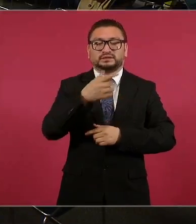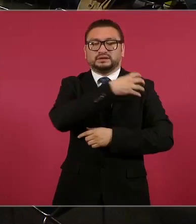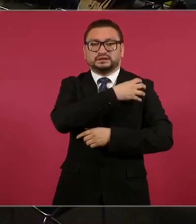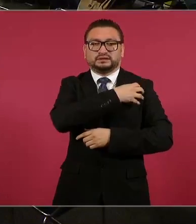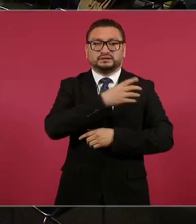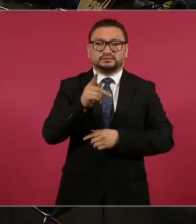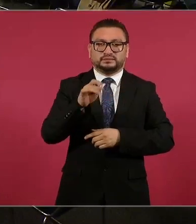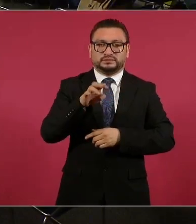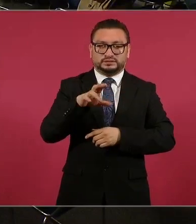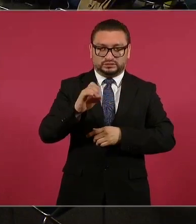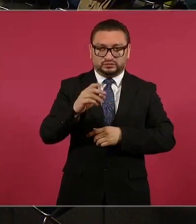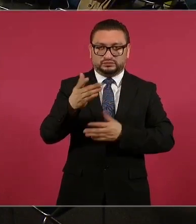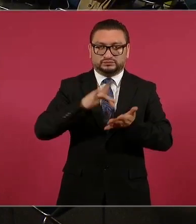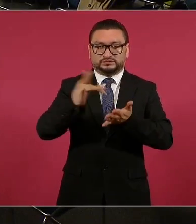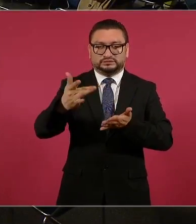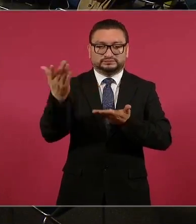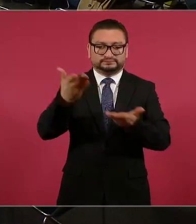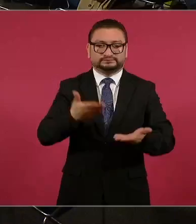Loma. Muchas gracias, presidente.